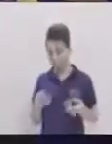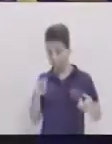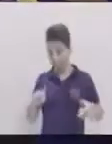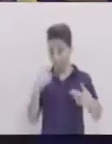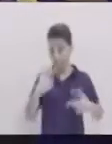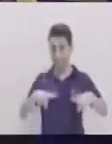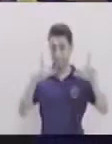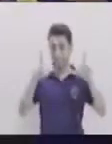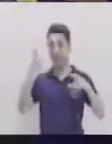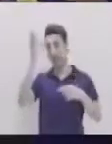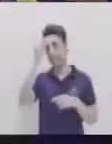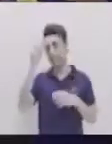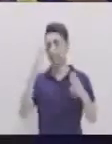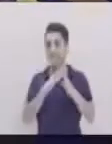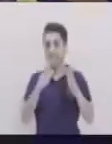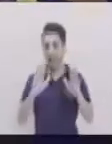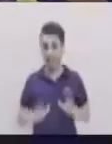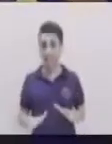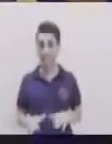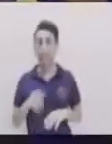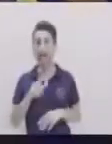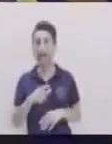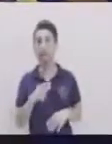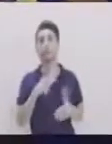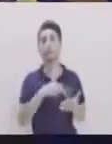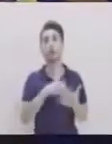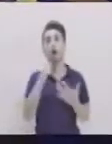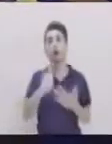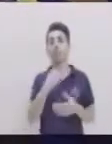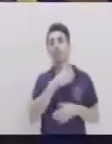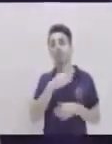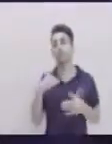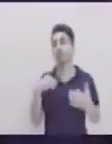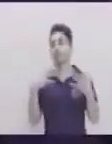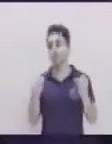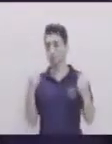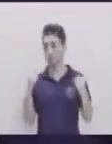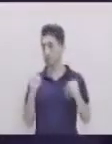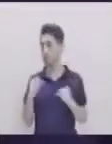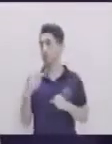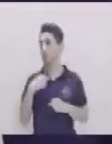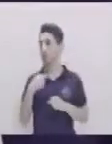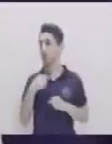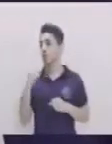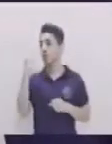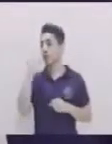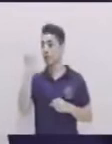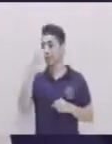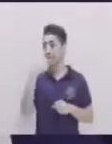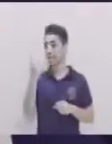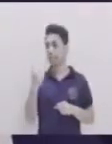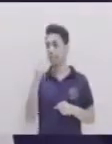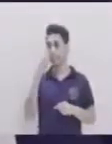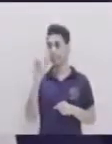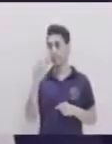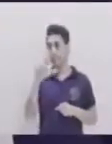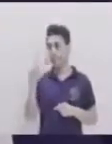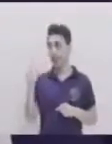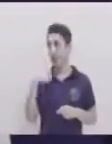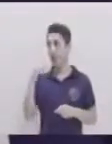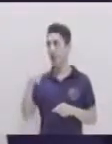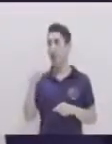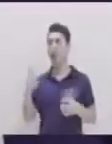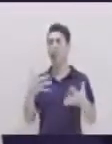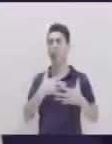Bienvenidos a un segmento más de Aprendo en Casa, un programa del Ministerio de Educación. Mi nombre es Isabela Sosa y hoy en Ciencias Naturales